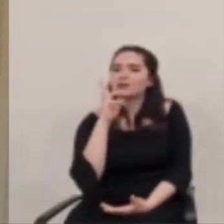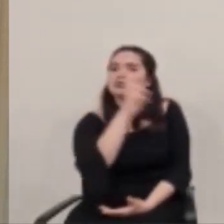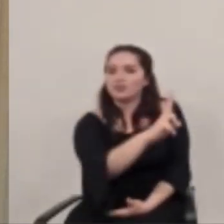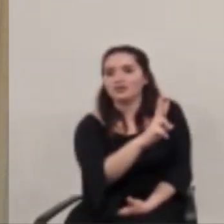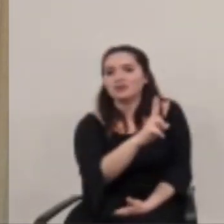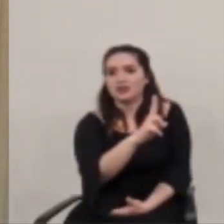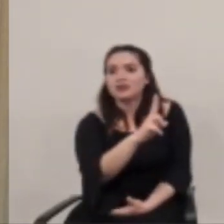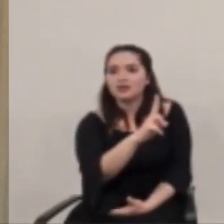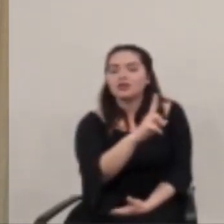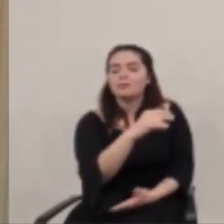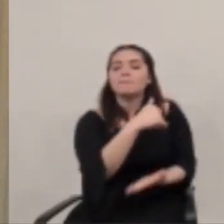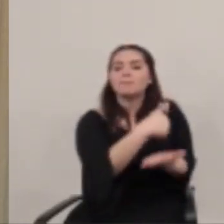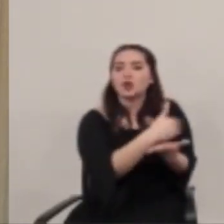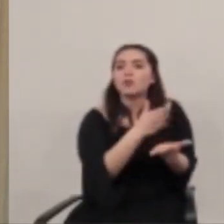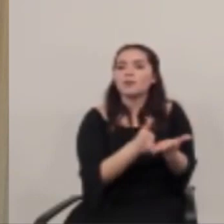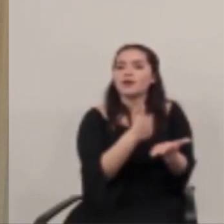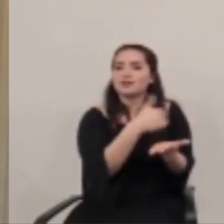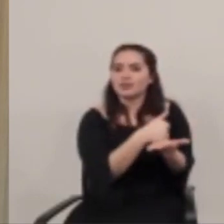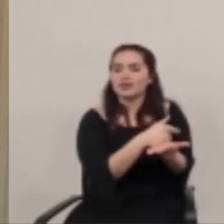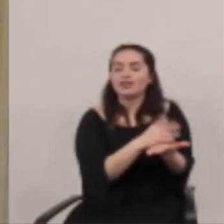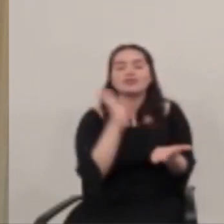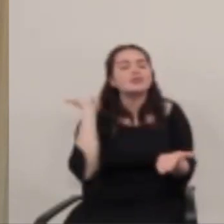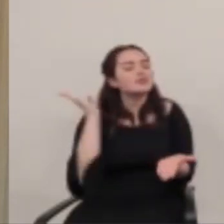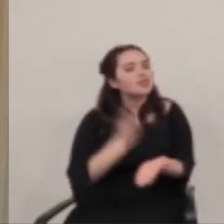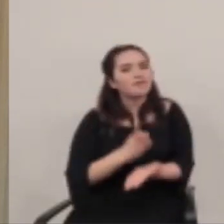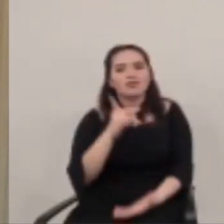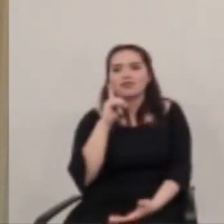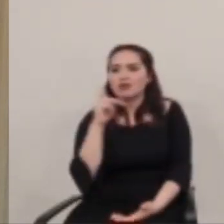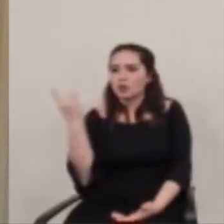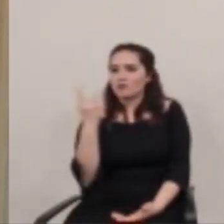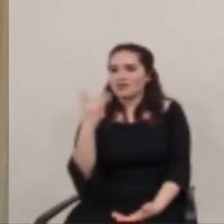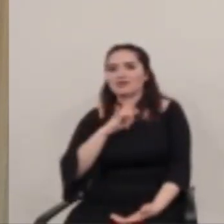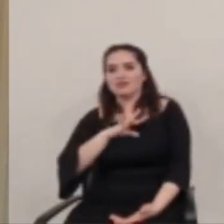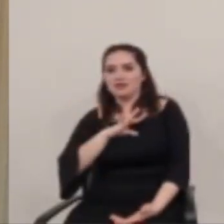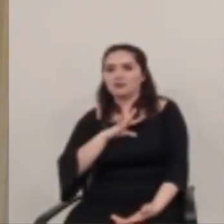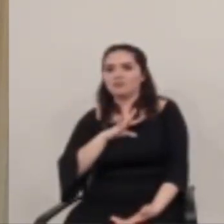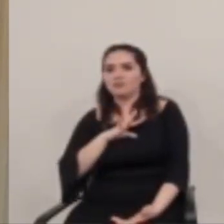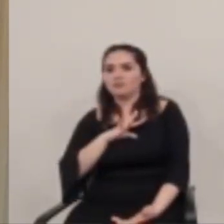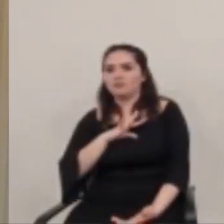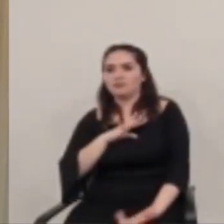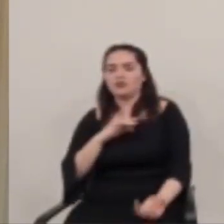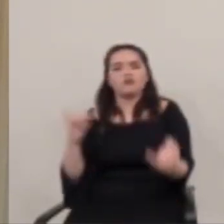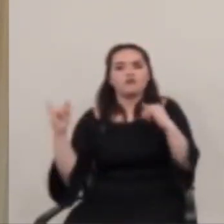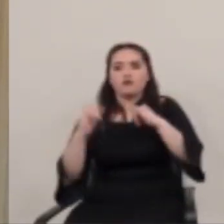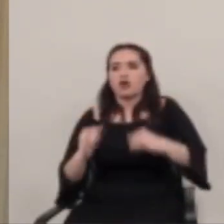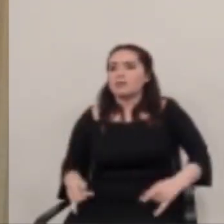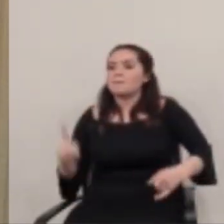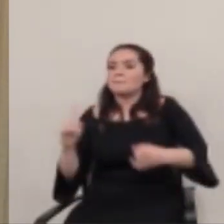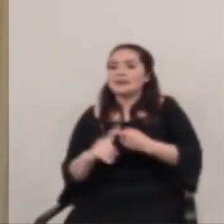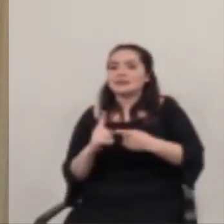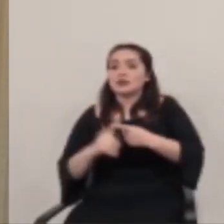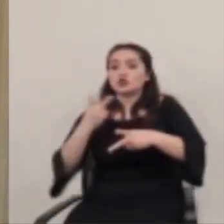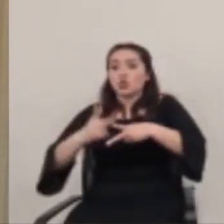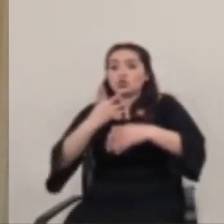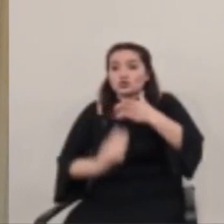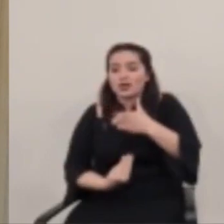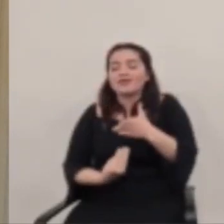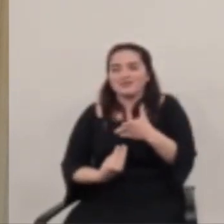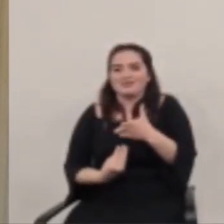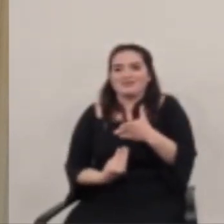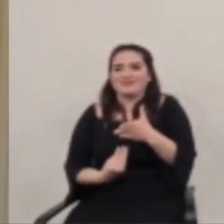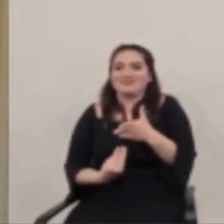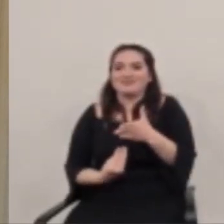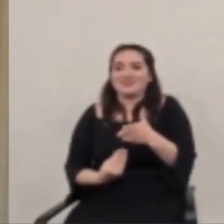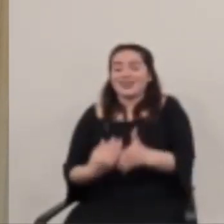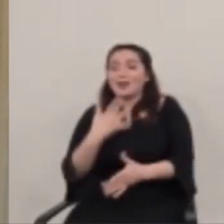y las propuestas que debe tener la Universidad de Chile de una manera participativa para solucionar las dificultades,